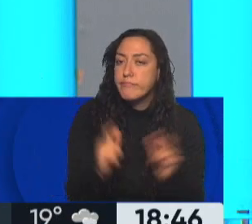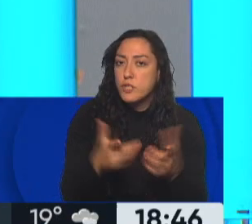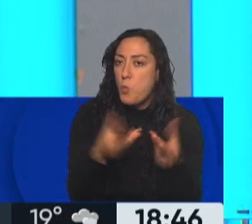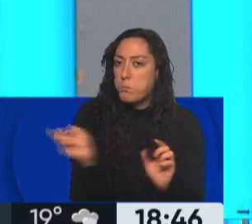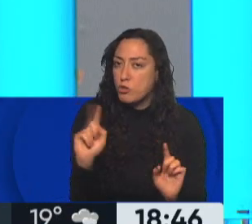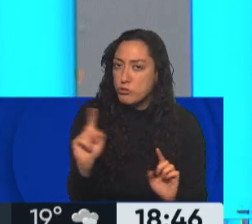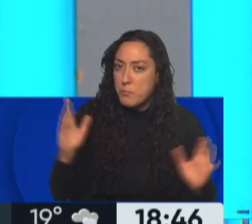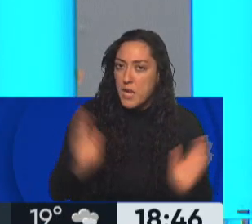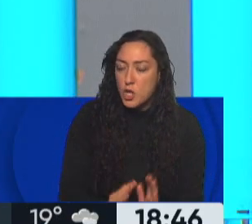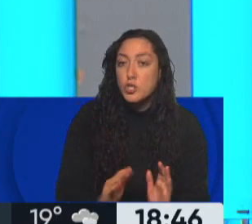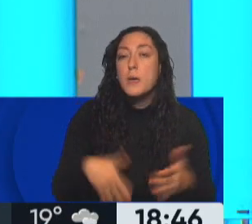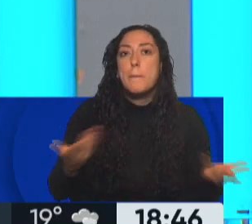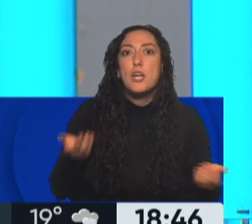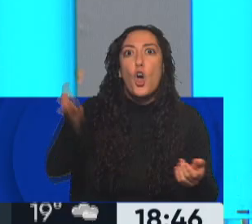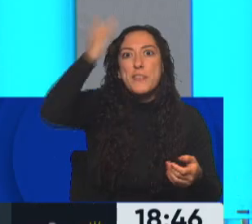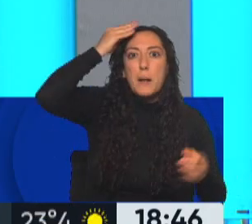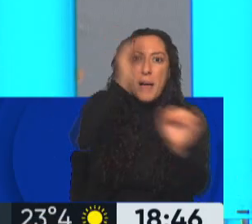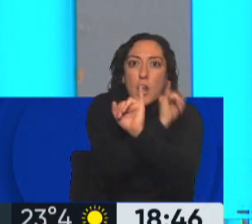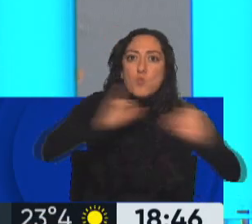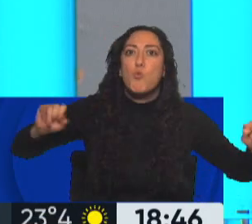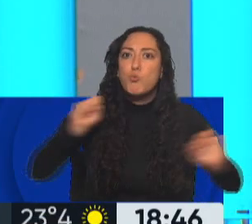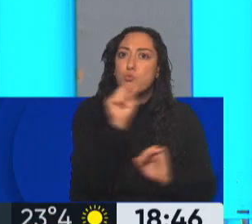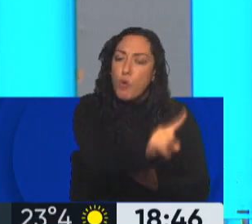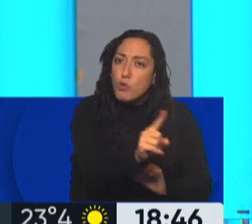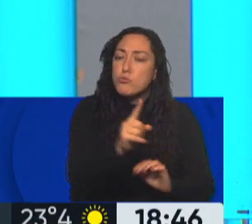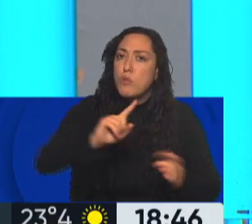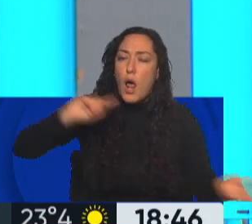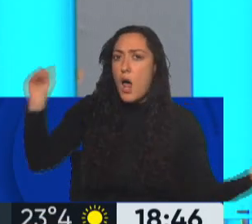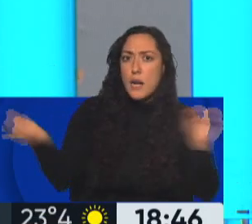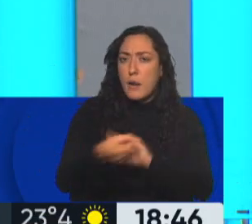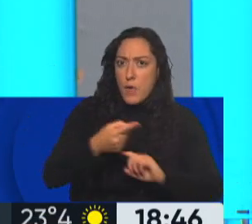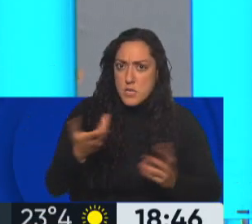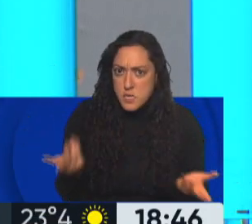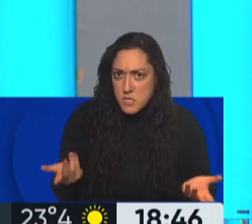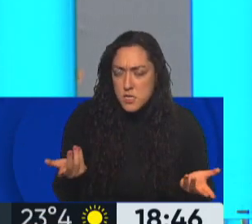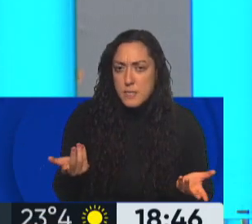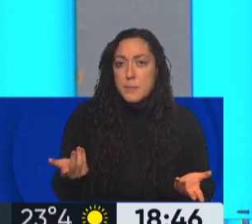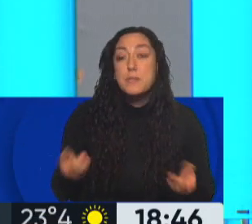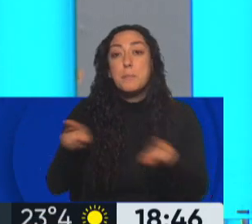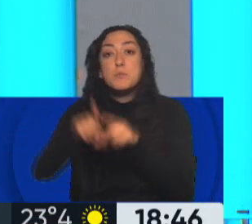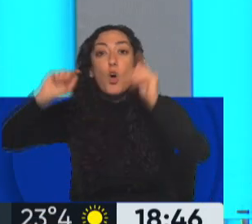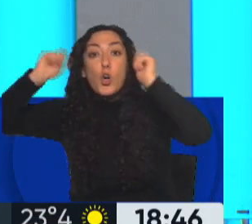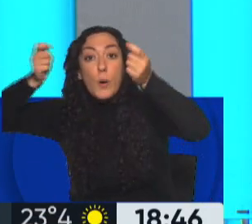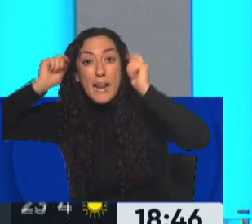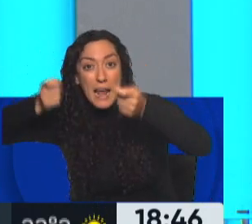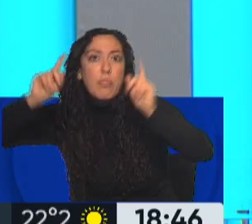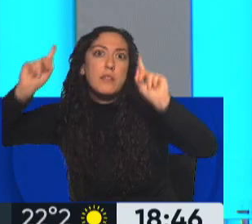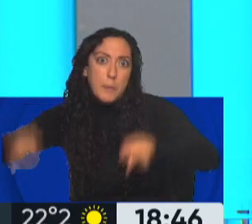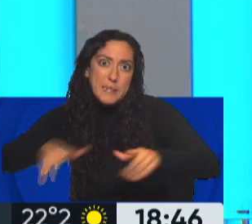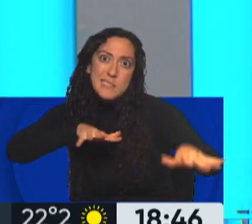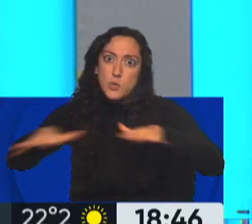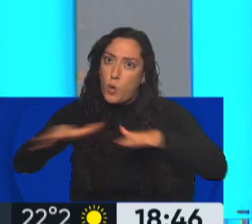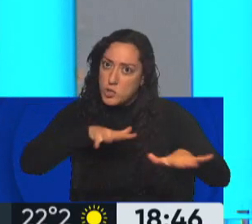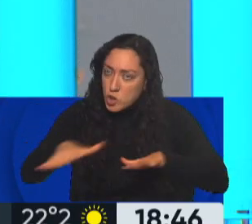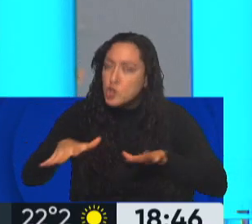de Donald Trump generaron lo contrario, ¿no? Bueno, empezamos a ver algunos efectos. Diría que en el caso de Groenlandia no escapó a esta situación que